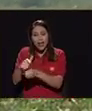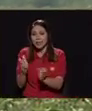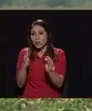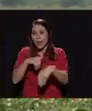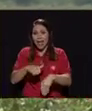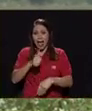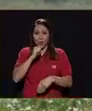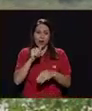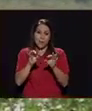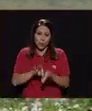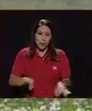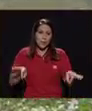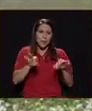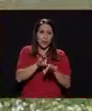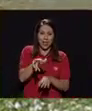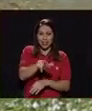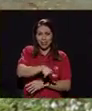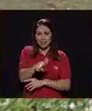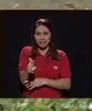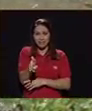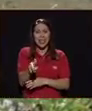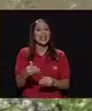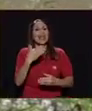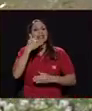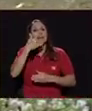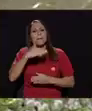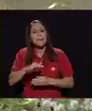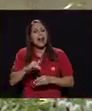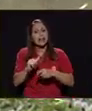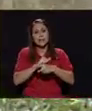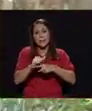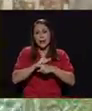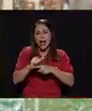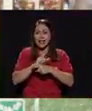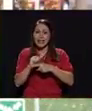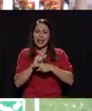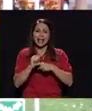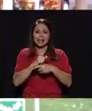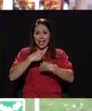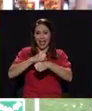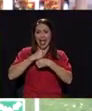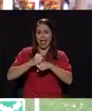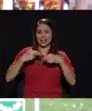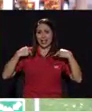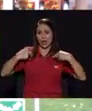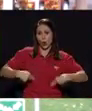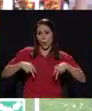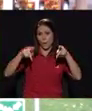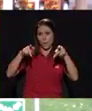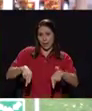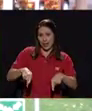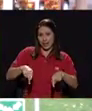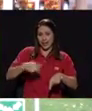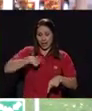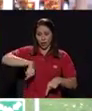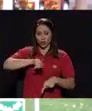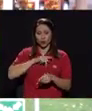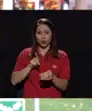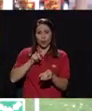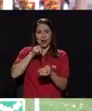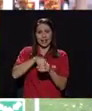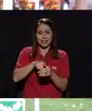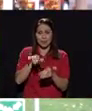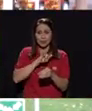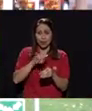Y las malas prácticas antropogénicas, ¿verdad?, en las que hemos sido partícipes